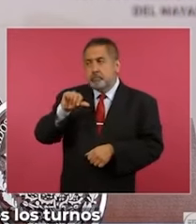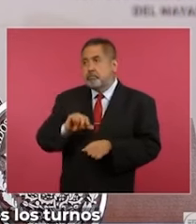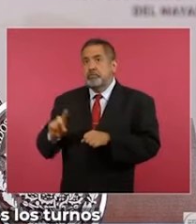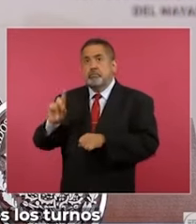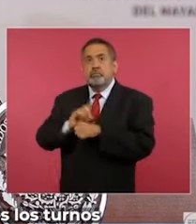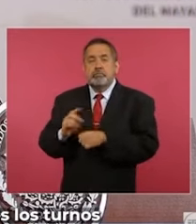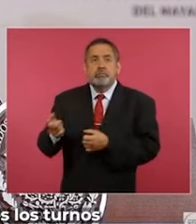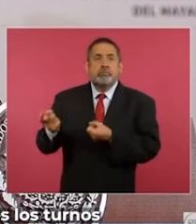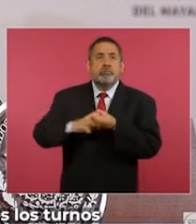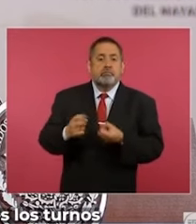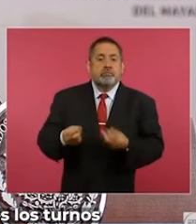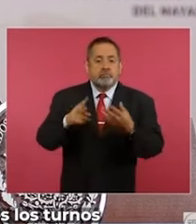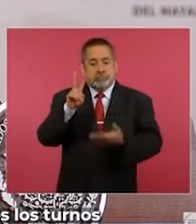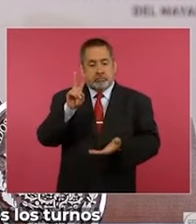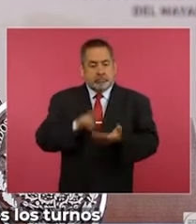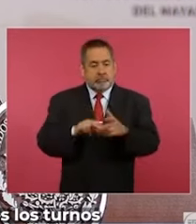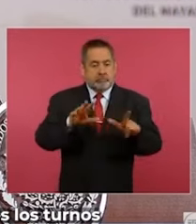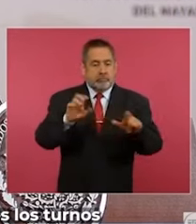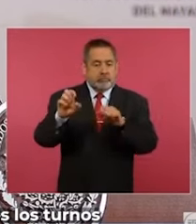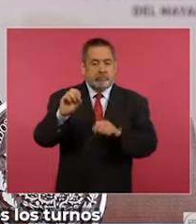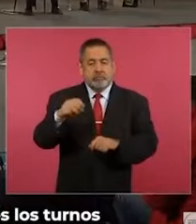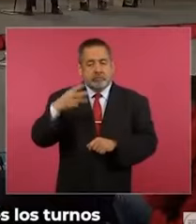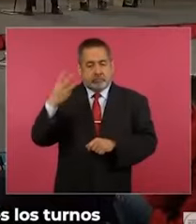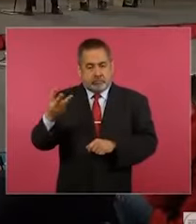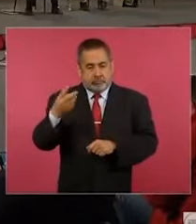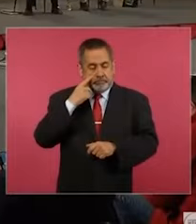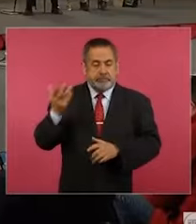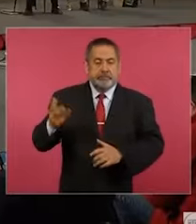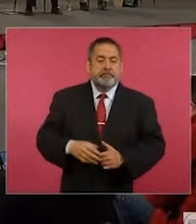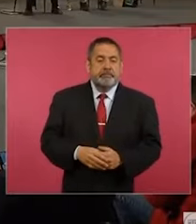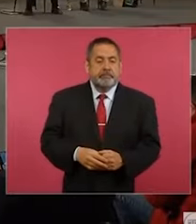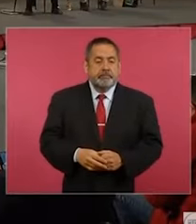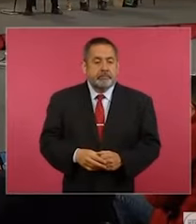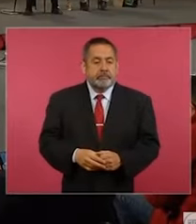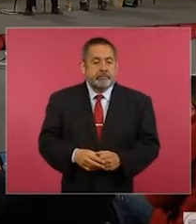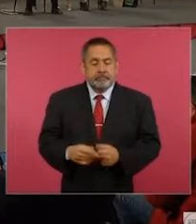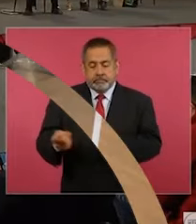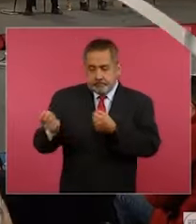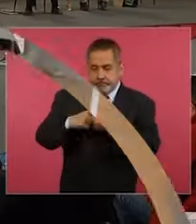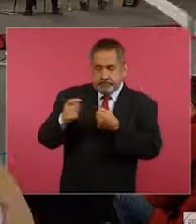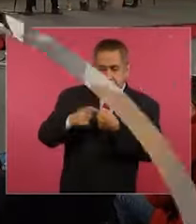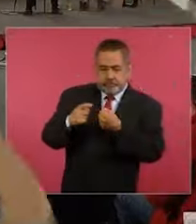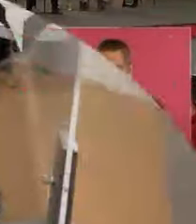especialistas mostraron su interés en brindar servicios y cubrir todos los turnos los 7 días de la semana.